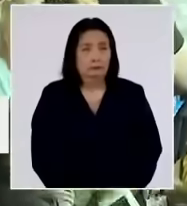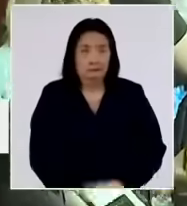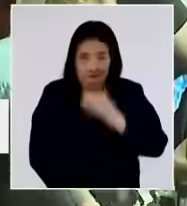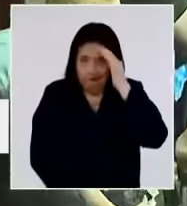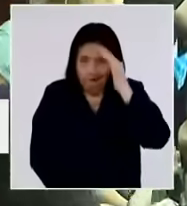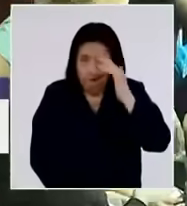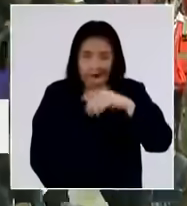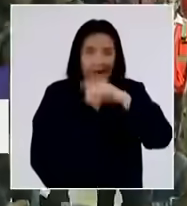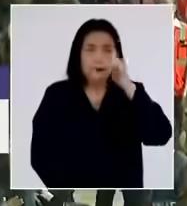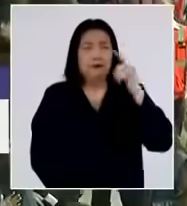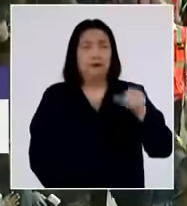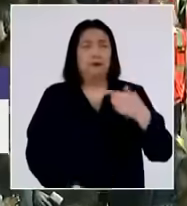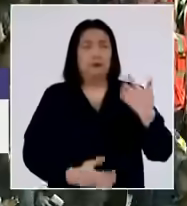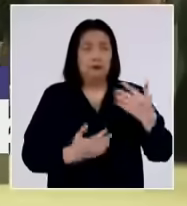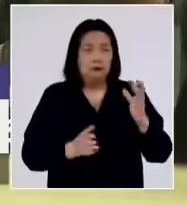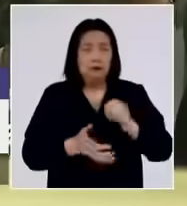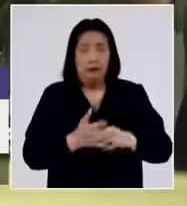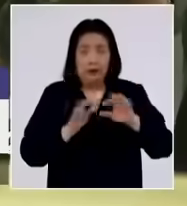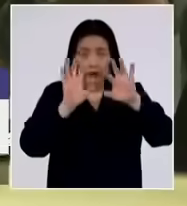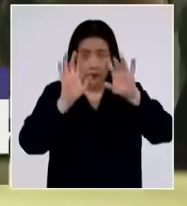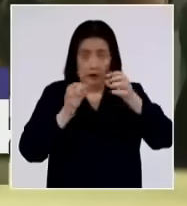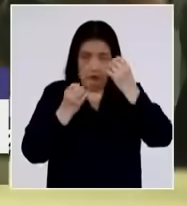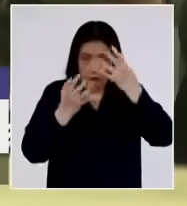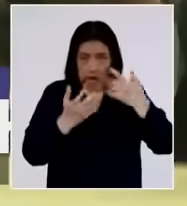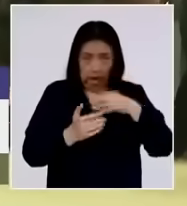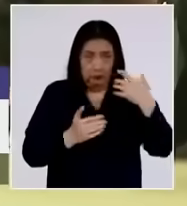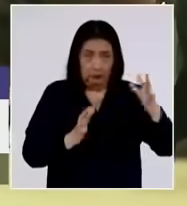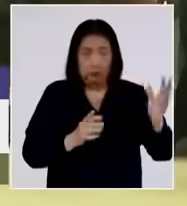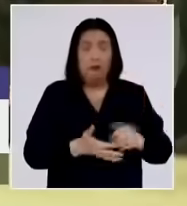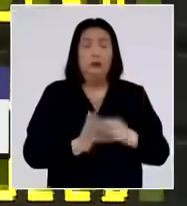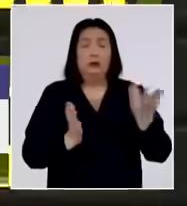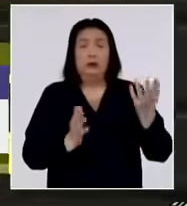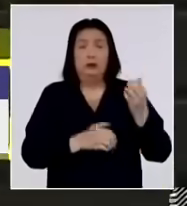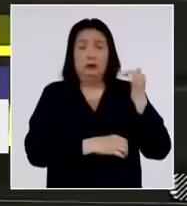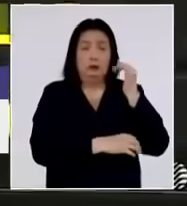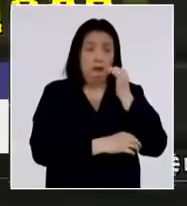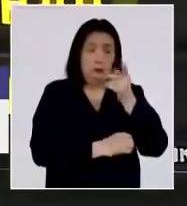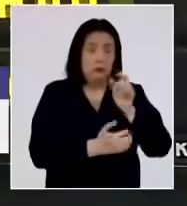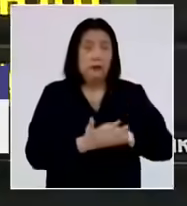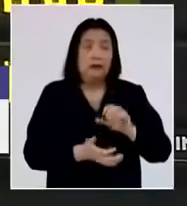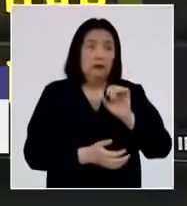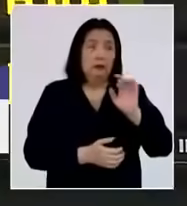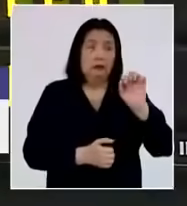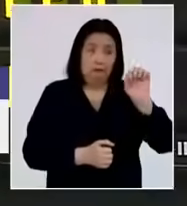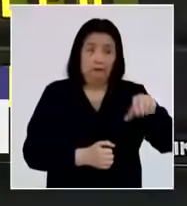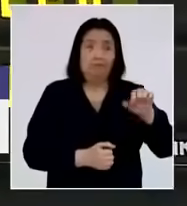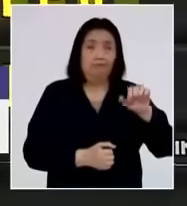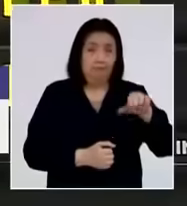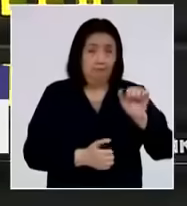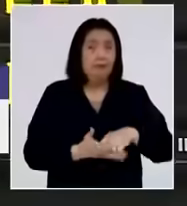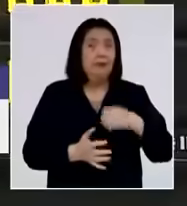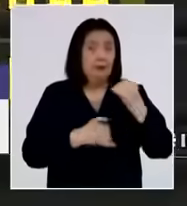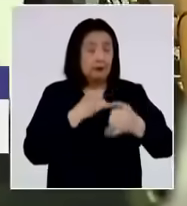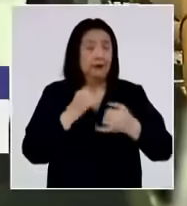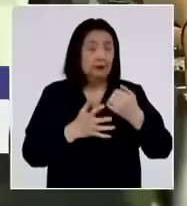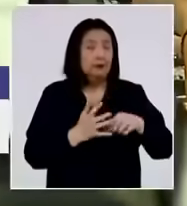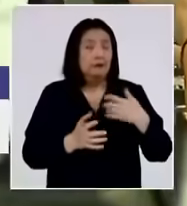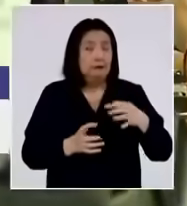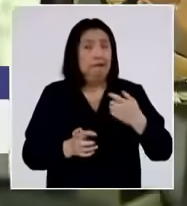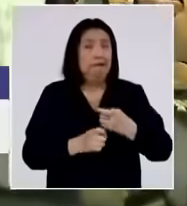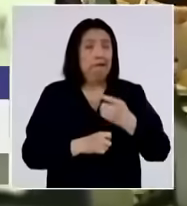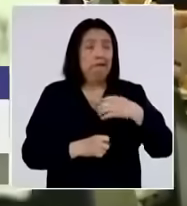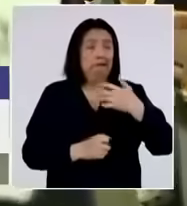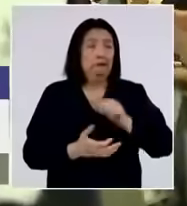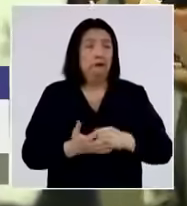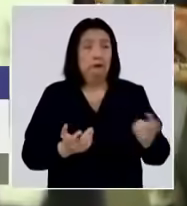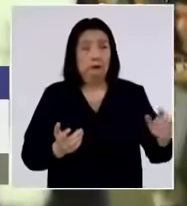¿Cómo estás, Lorena? Como bien finalizó el informe anterior de nuestra compañera Stephanie Medina, hay repercusión internacional y por eso nosotros